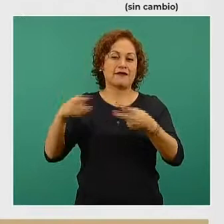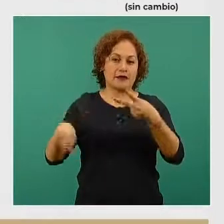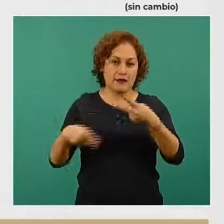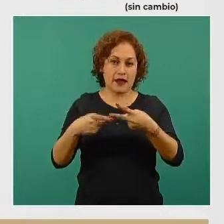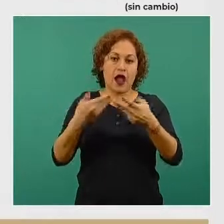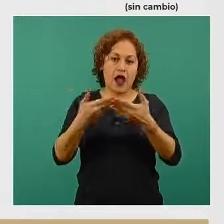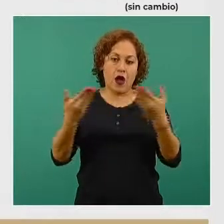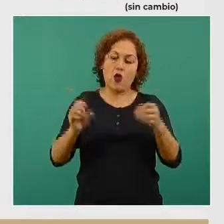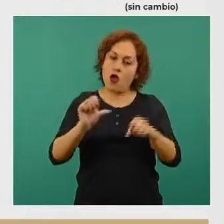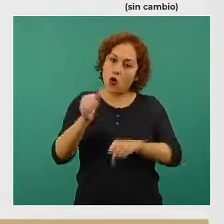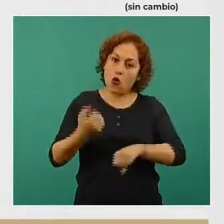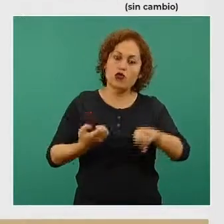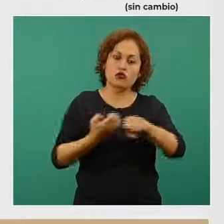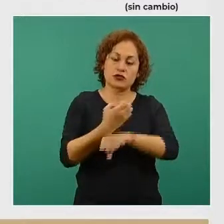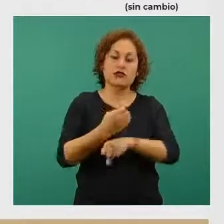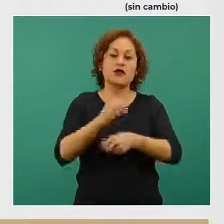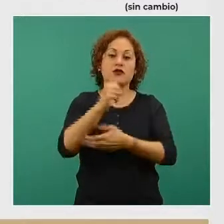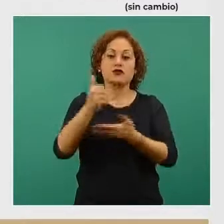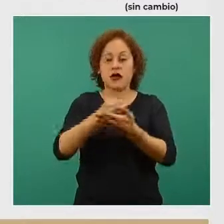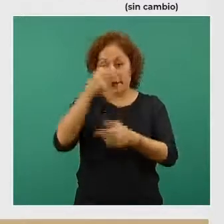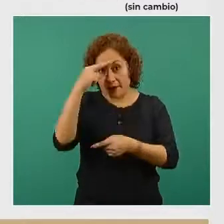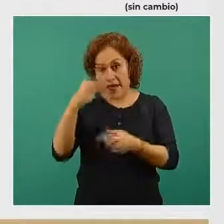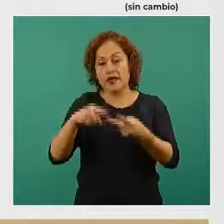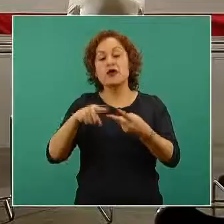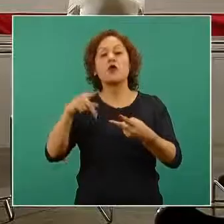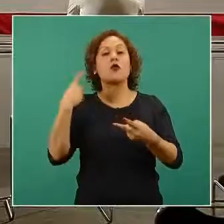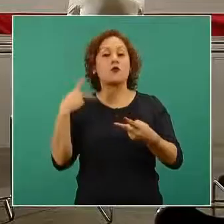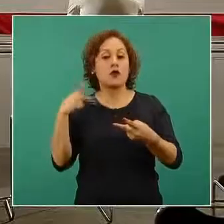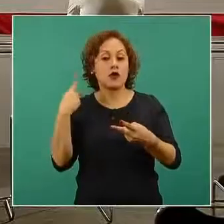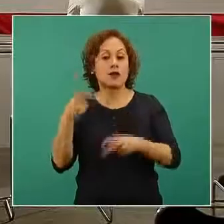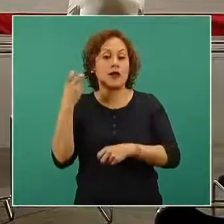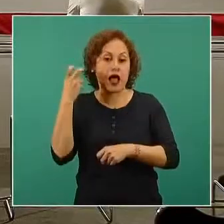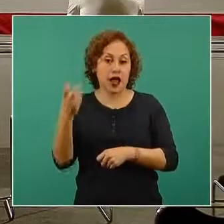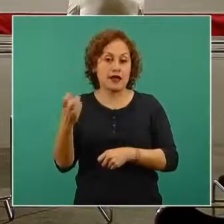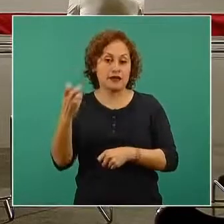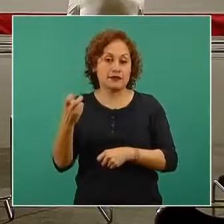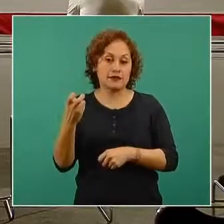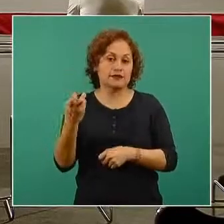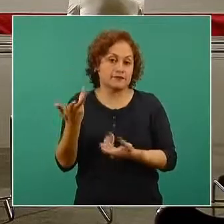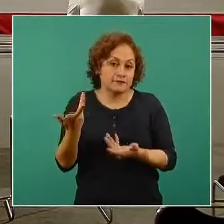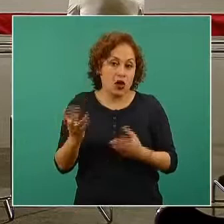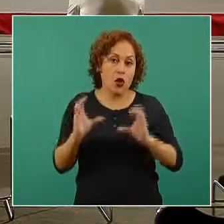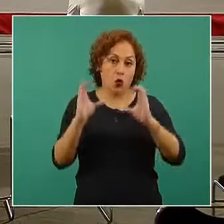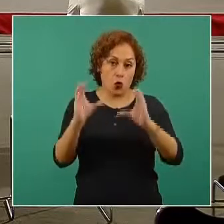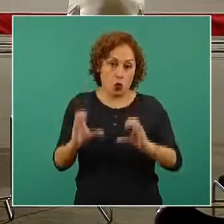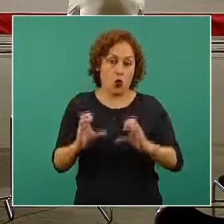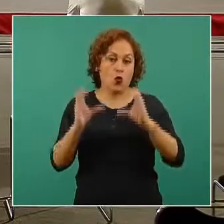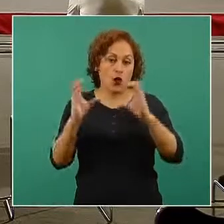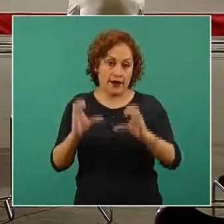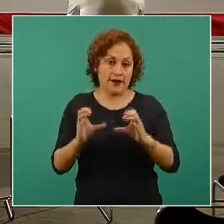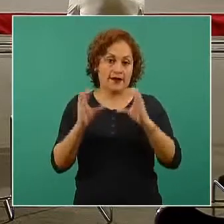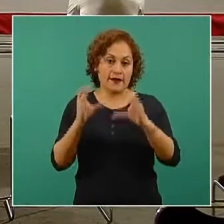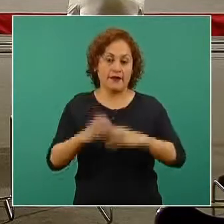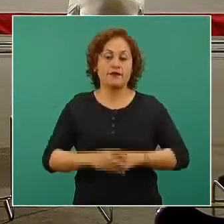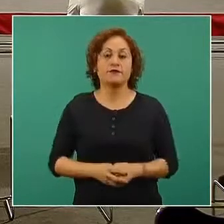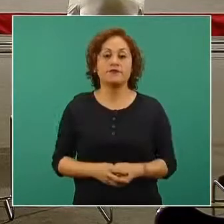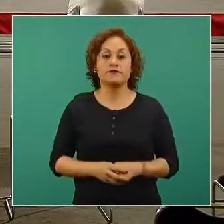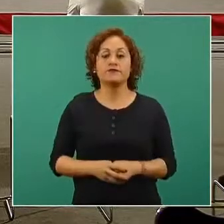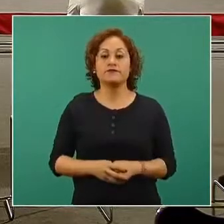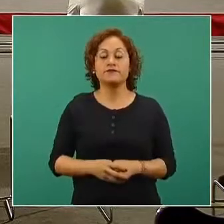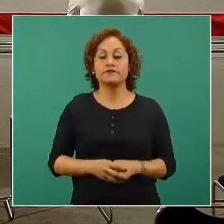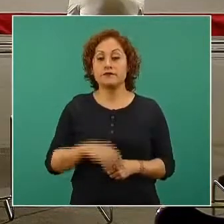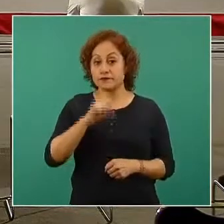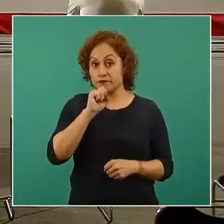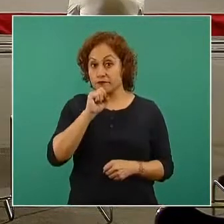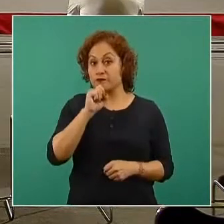apenas llegando a este 50% de ocupación, que es obviamente lo que se necesita para estar en este segundo rango, y acompaña a